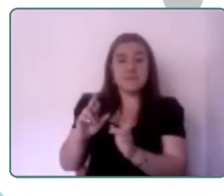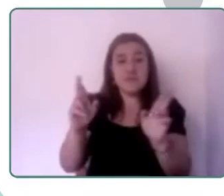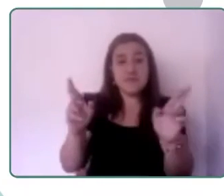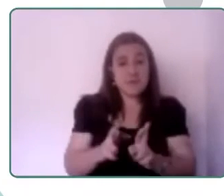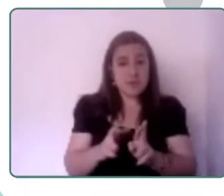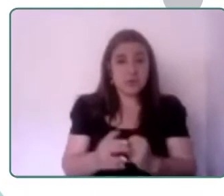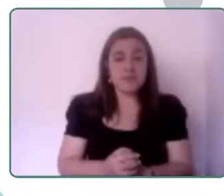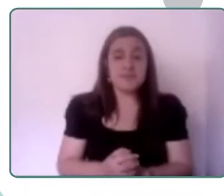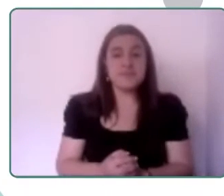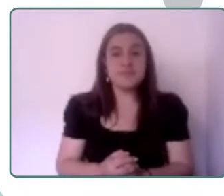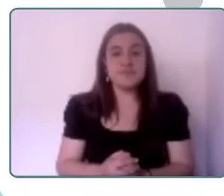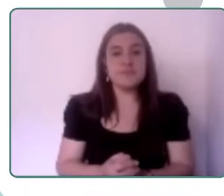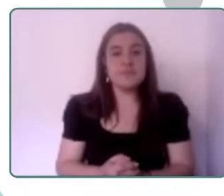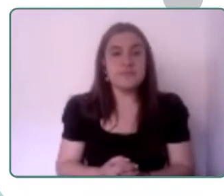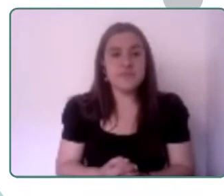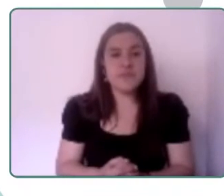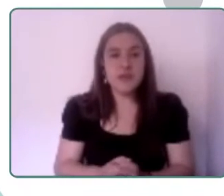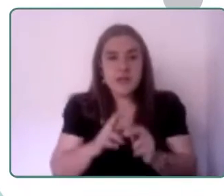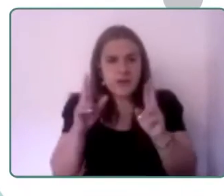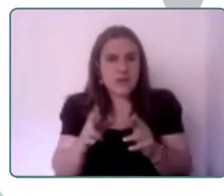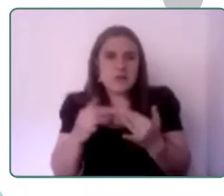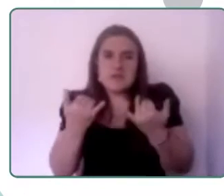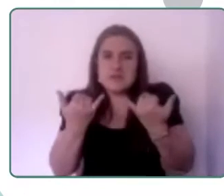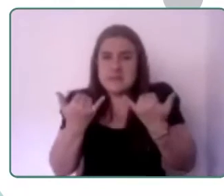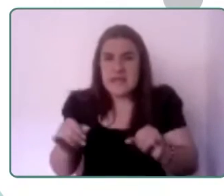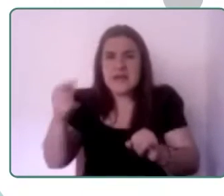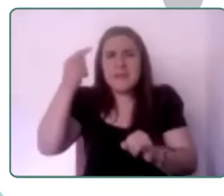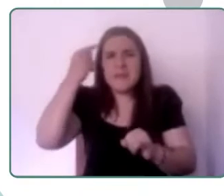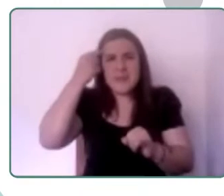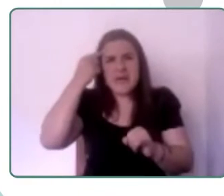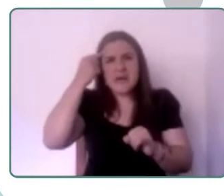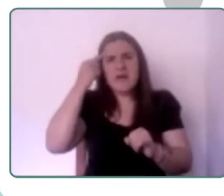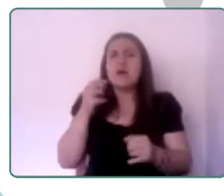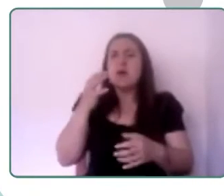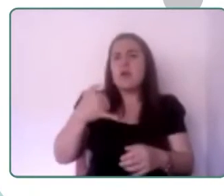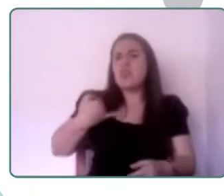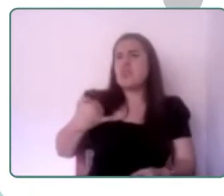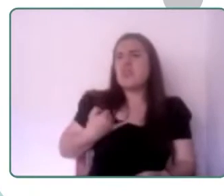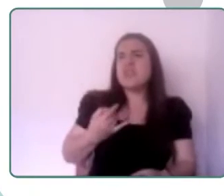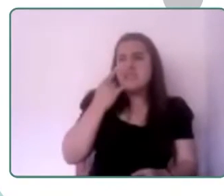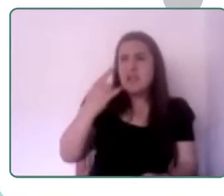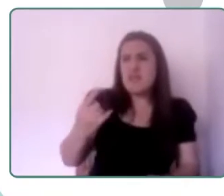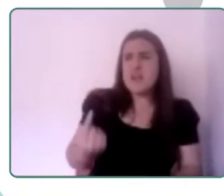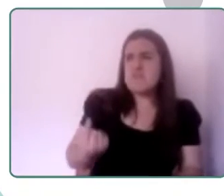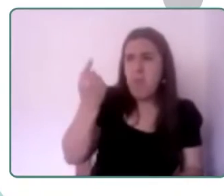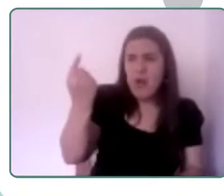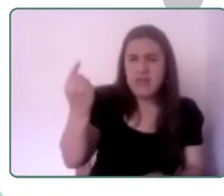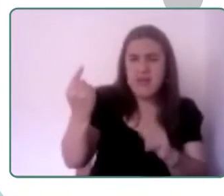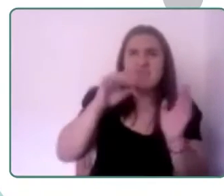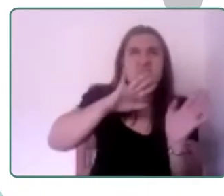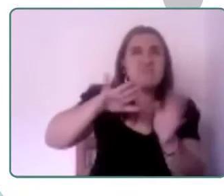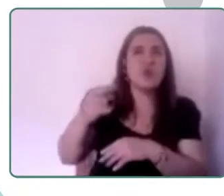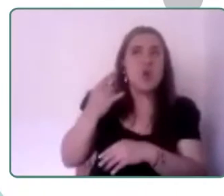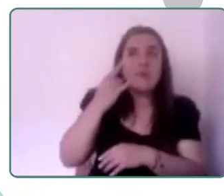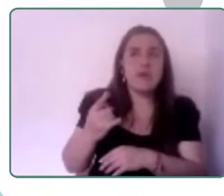se desmitifica la idea de que los jóvenes no se involucran en temas políticos y ciudadanos, sino también